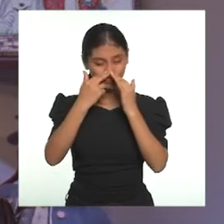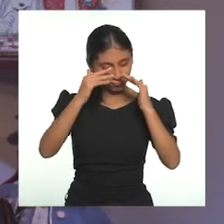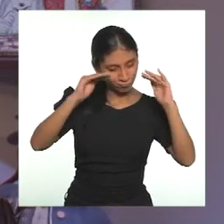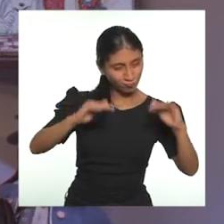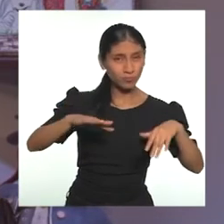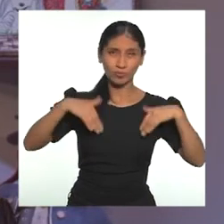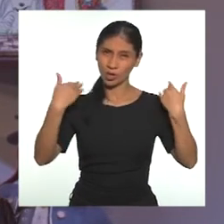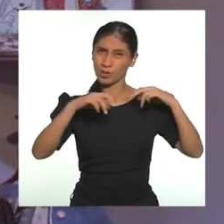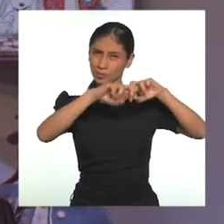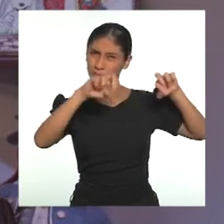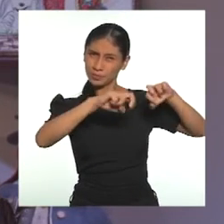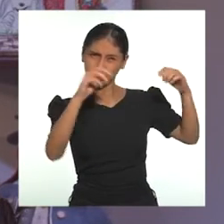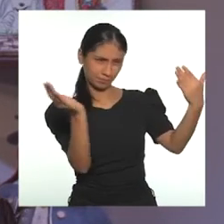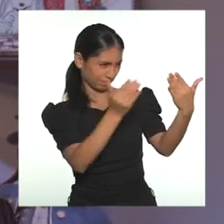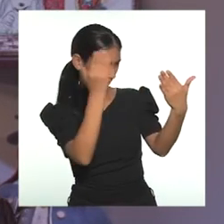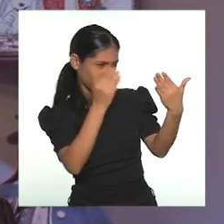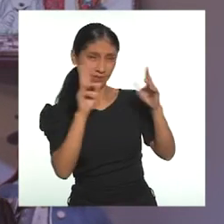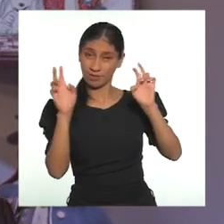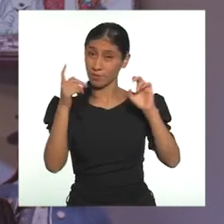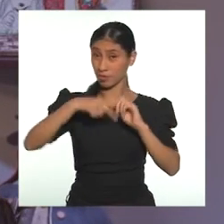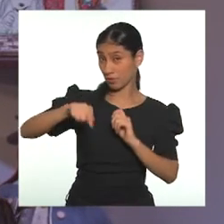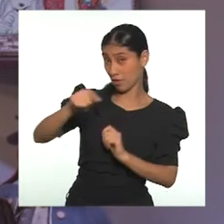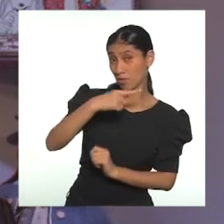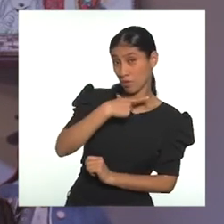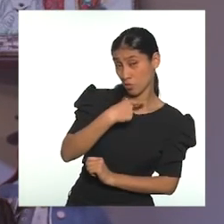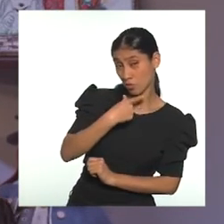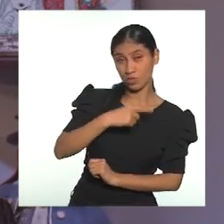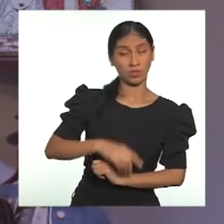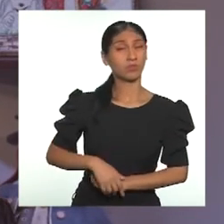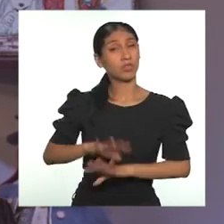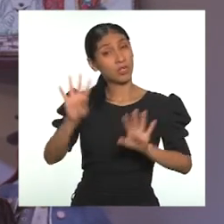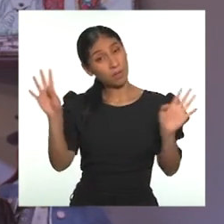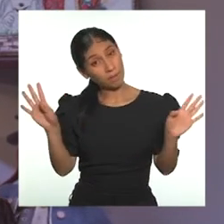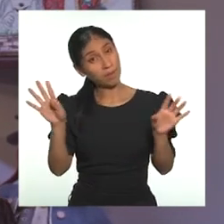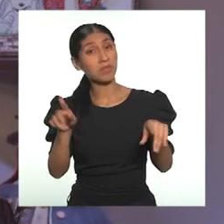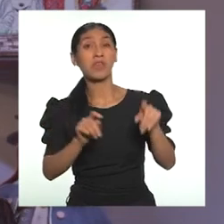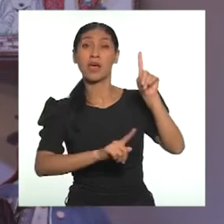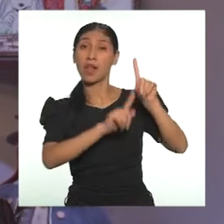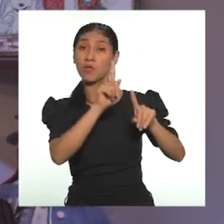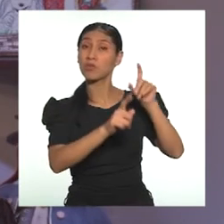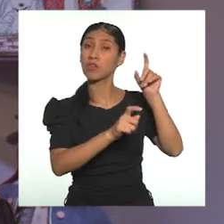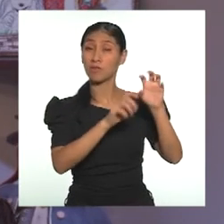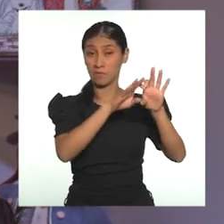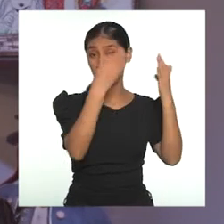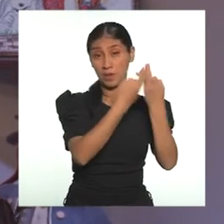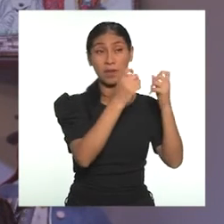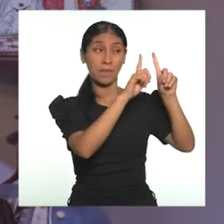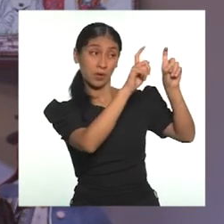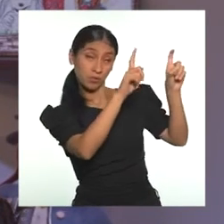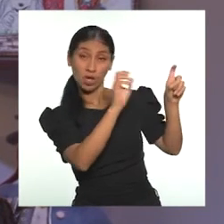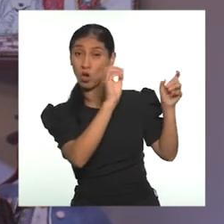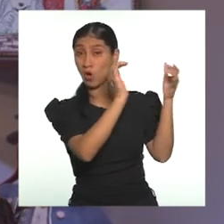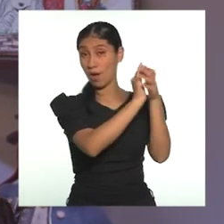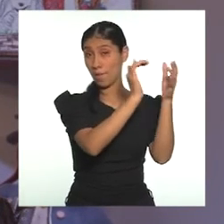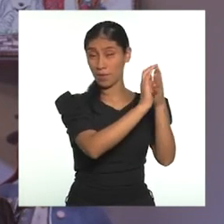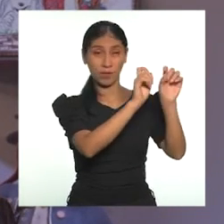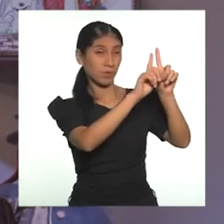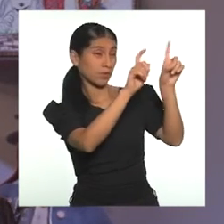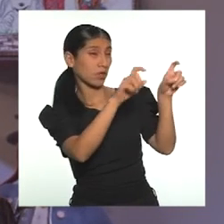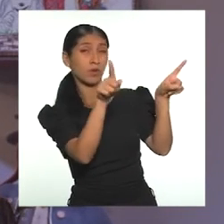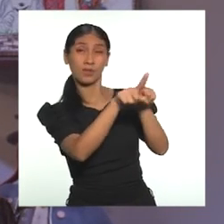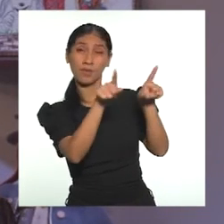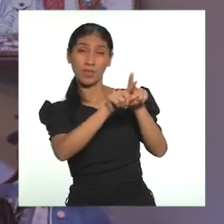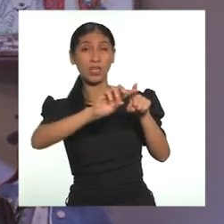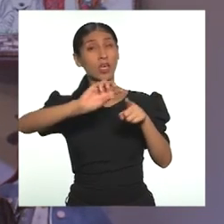los niños pueden investigar sobre temas que son de su interés, ya sea realizando entrevistas a familiares y amigos o